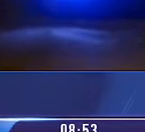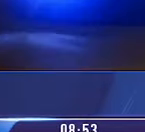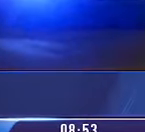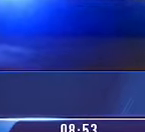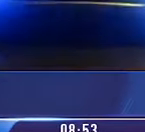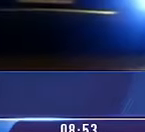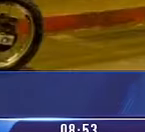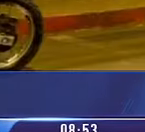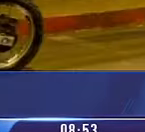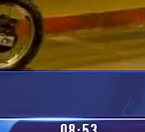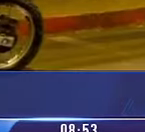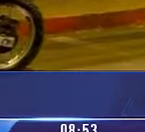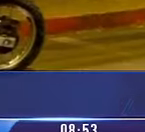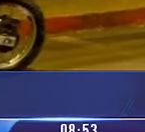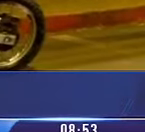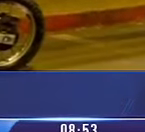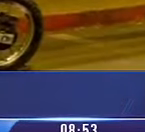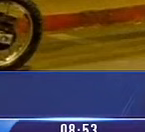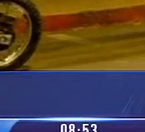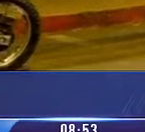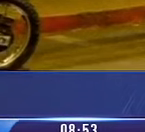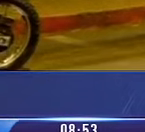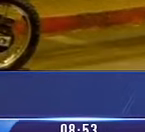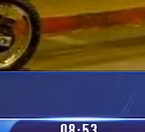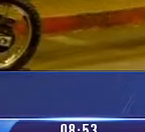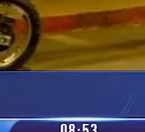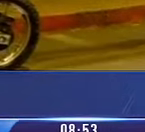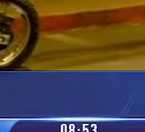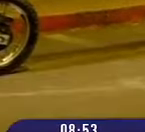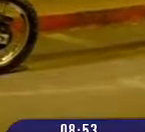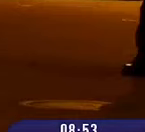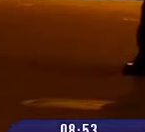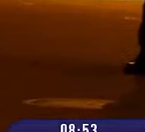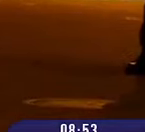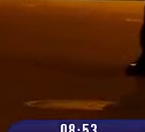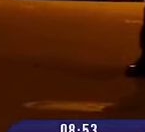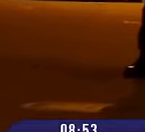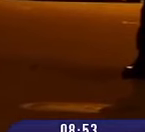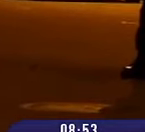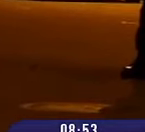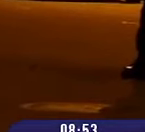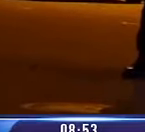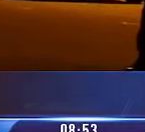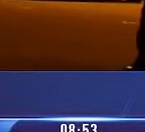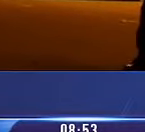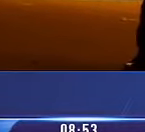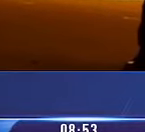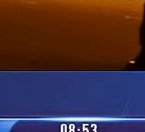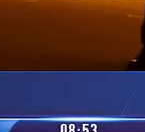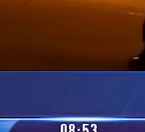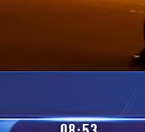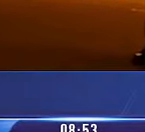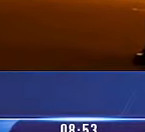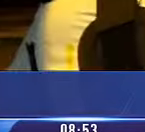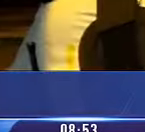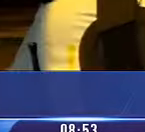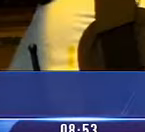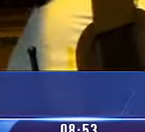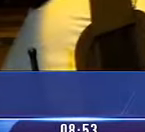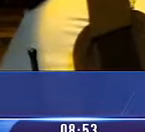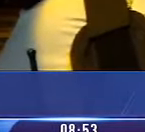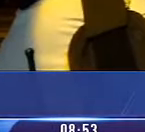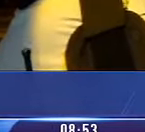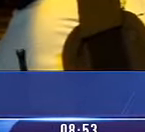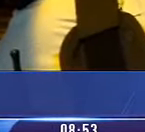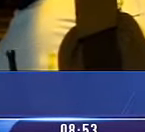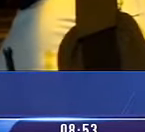sanatorio solo se confirmó que de este mismo hecho violento, un adolescente identificado solo como Joel había perdido la vida. Hay varias